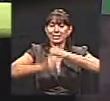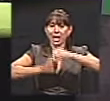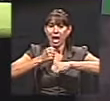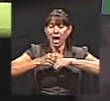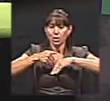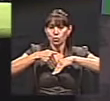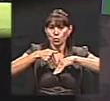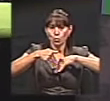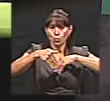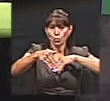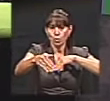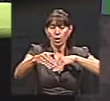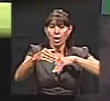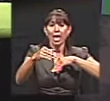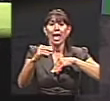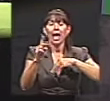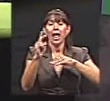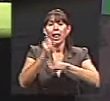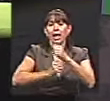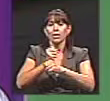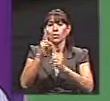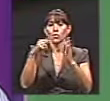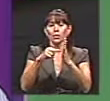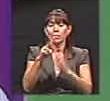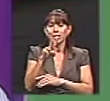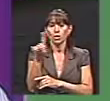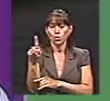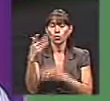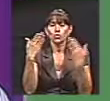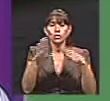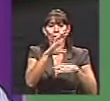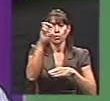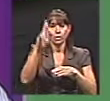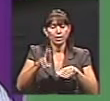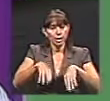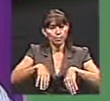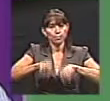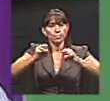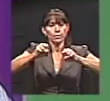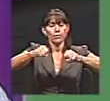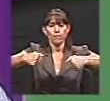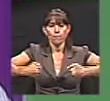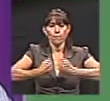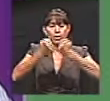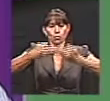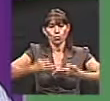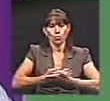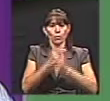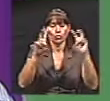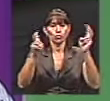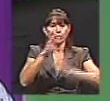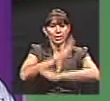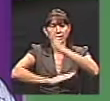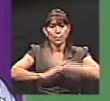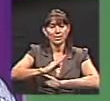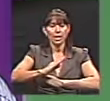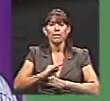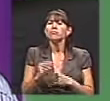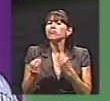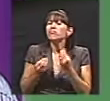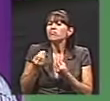al 2021 esté ya preparada para asumir nuevos retos en términos de discapacidad. Ok, ¿en qué